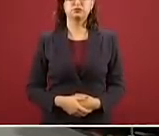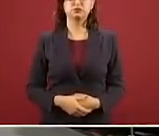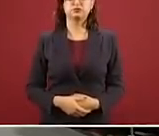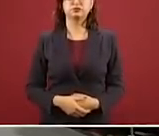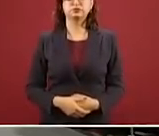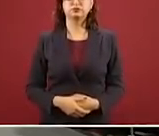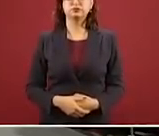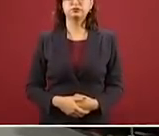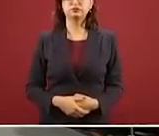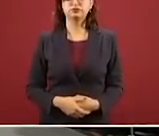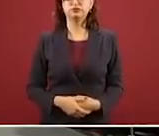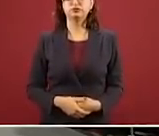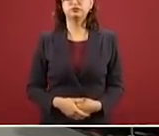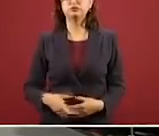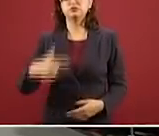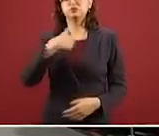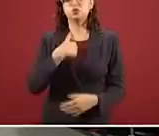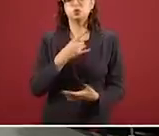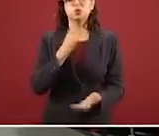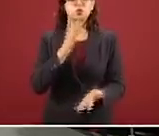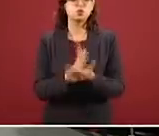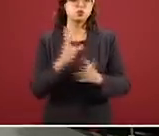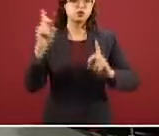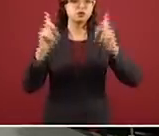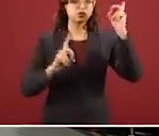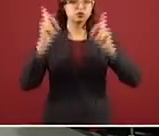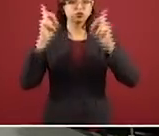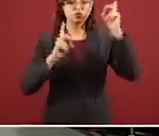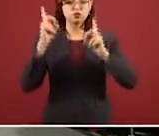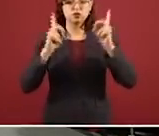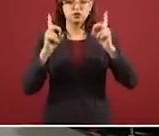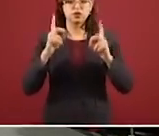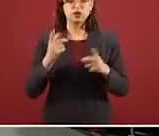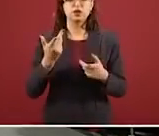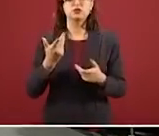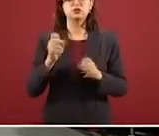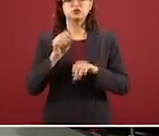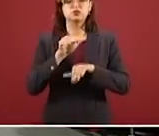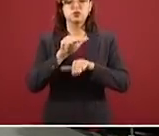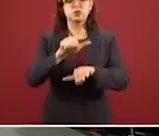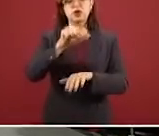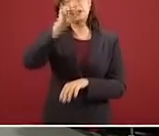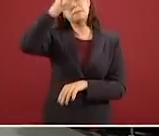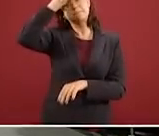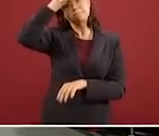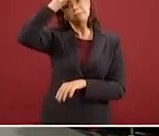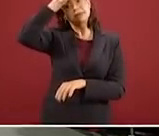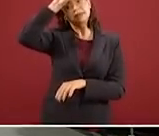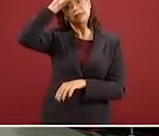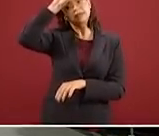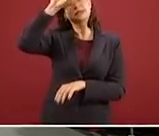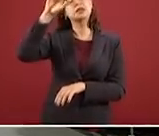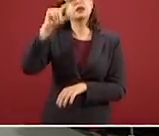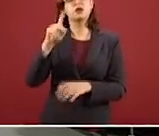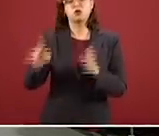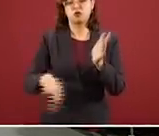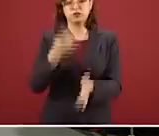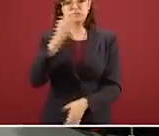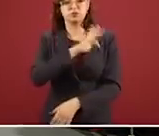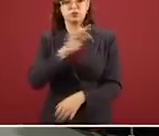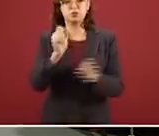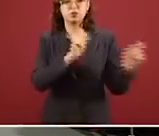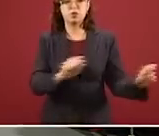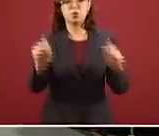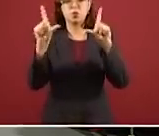Sí, presidente. Yo solo era una duda de la exposición que nos hizo de las mineras, si pudiéramos verla. Me queda una duda del total